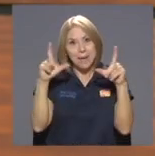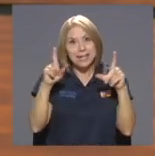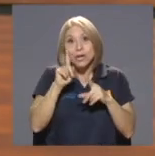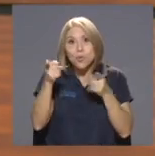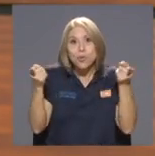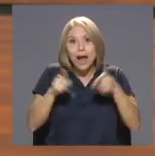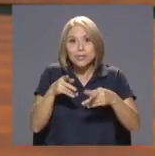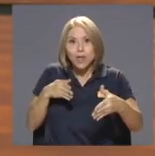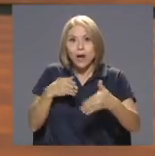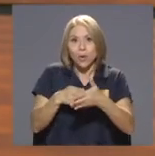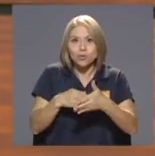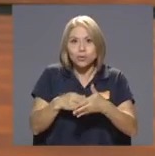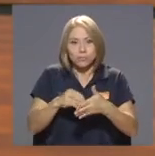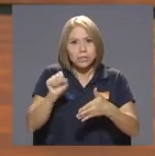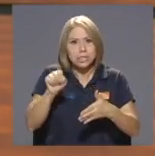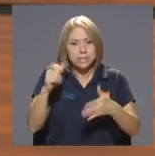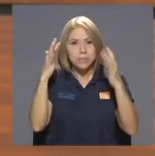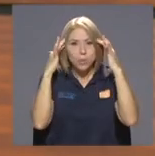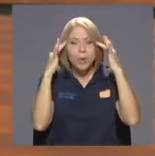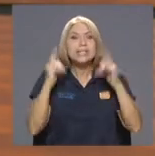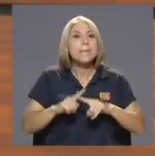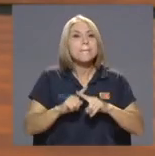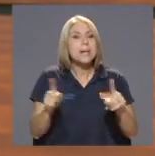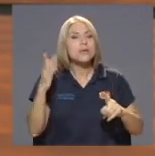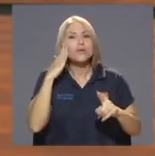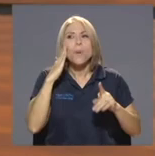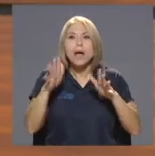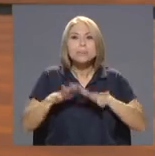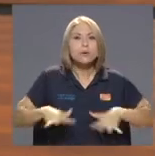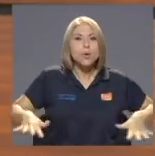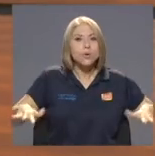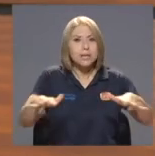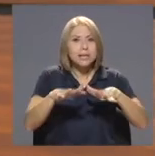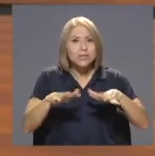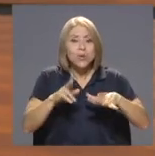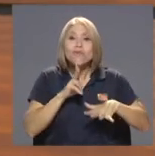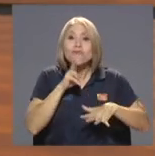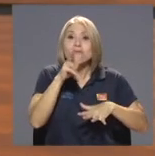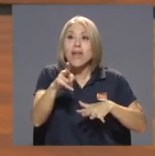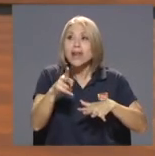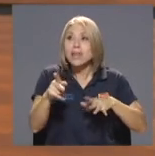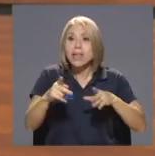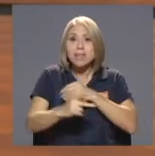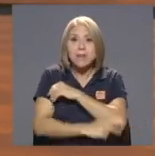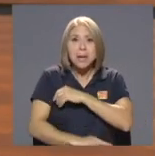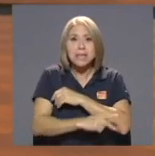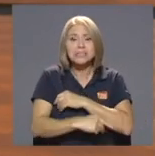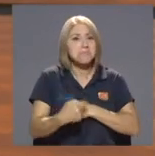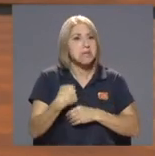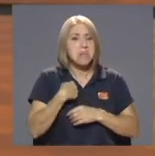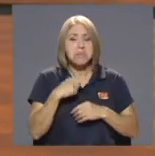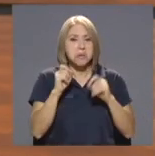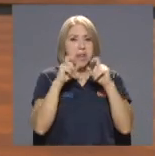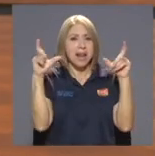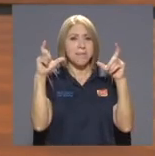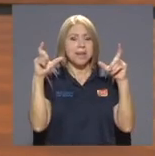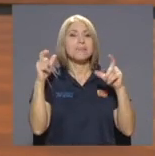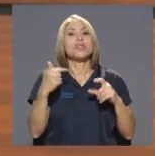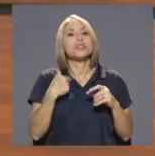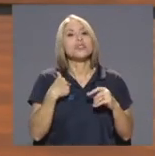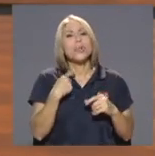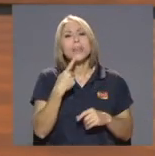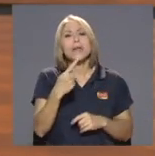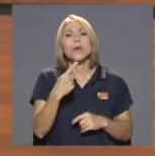preocuparse, pero tomando en cuenta el contexto, tomando en cuenta la realidad del país, en realidad a mí no me alarma. Casi podría decir que me gustaría que la